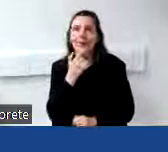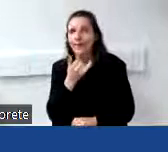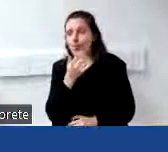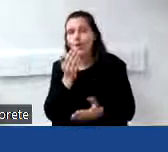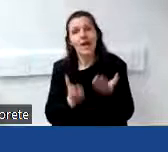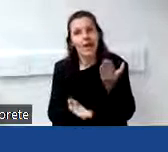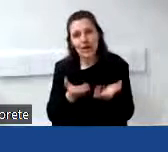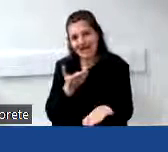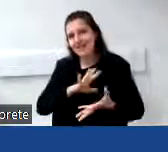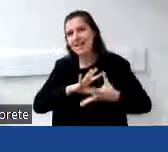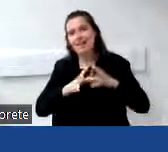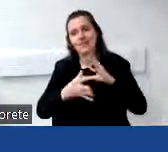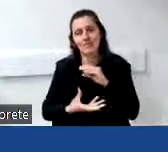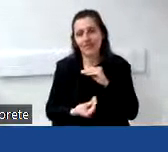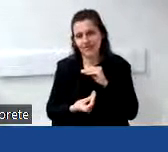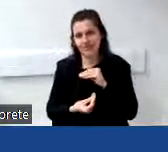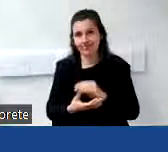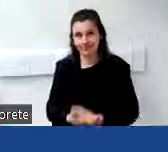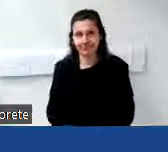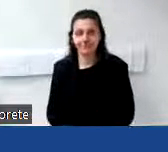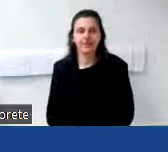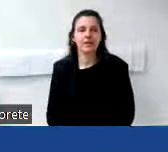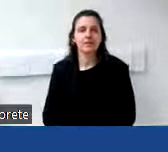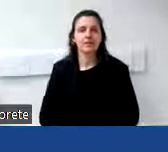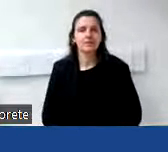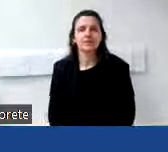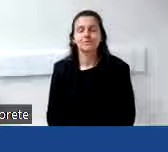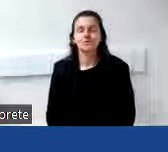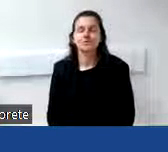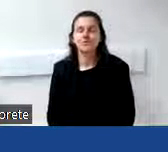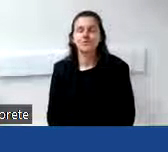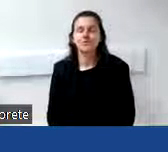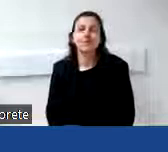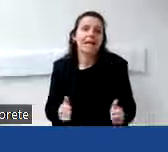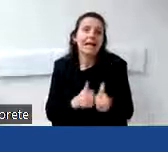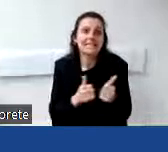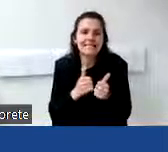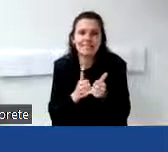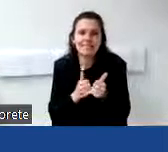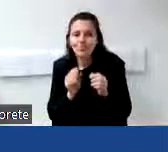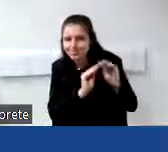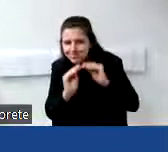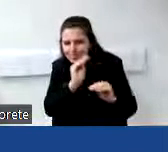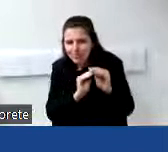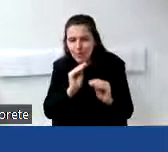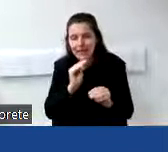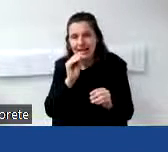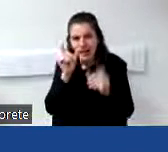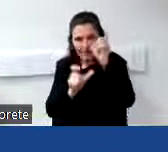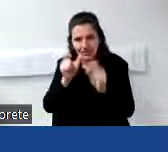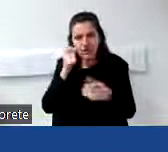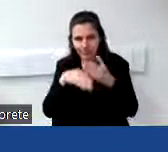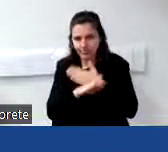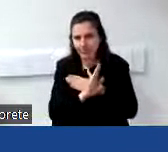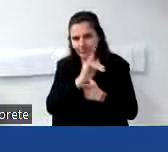de corregir eso y generar un ajuste para que la persona pueda acceder de forma